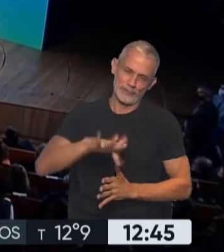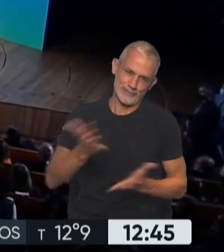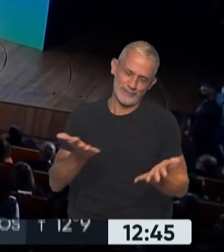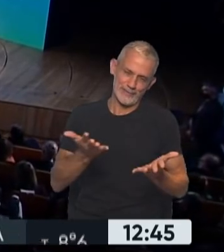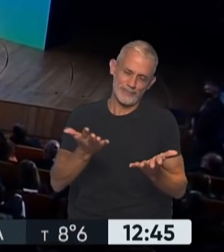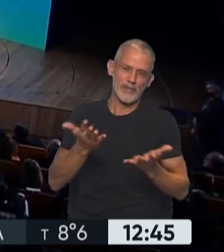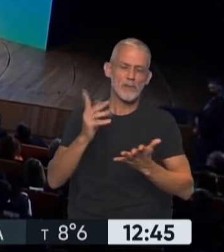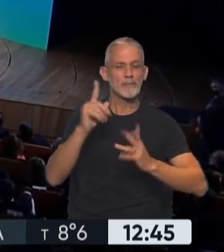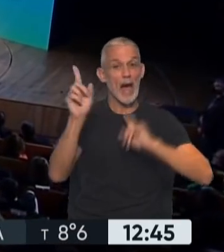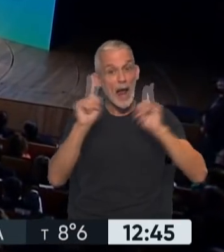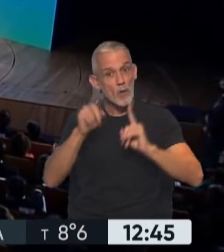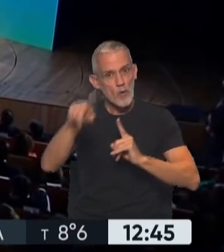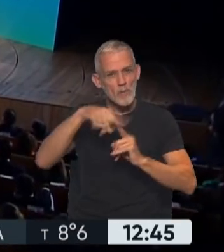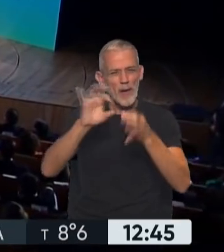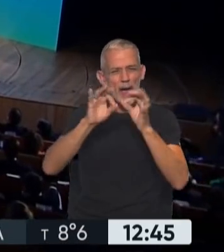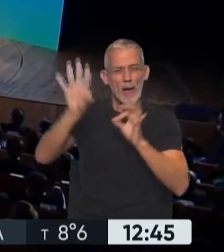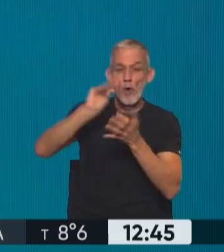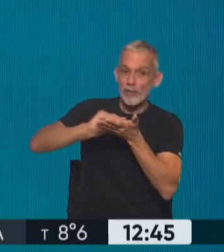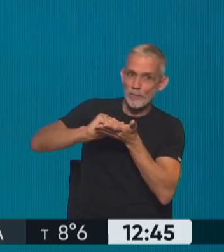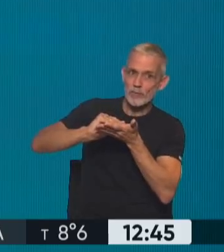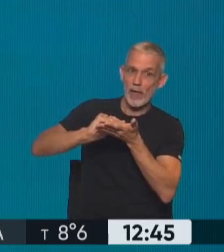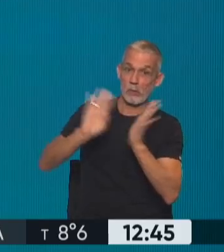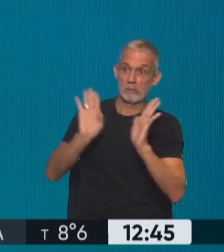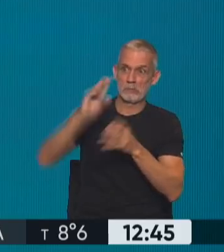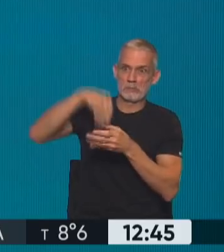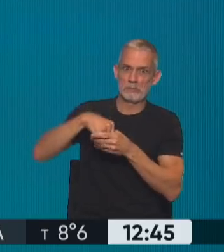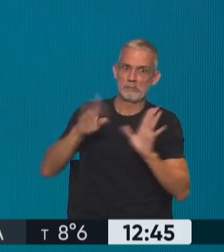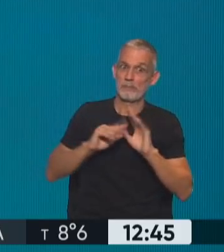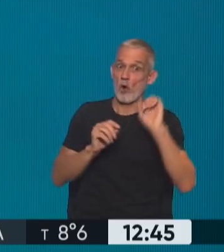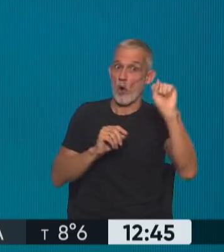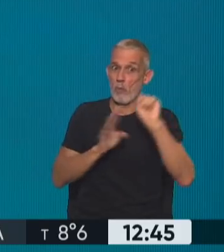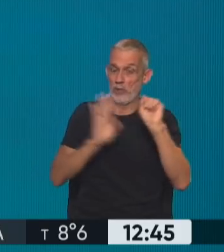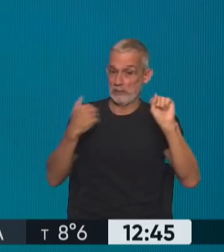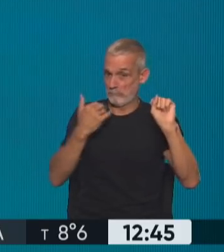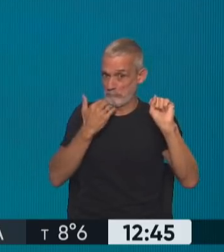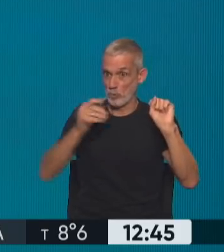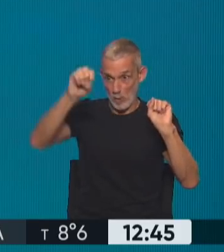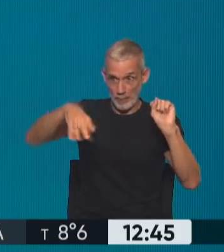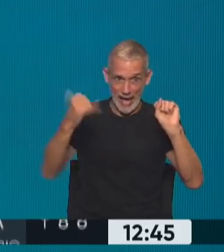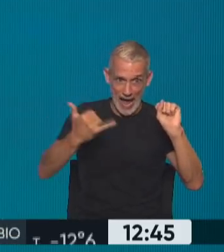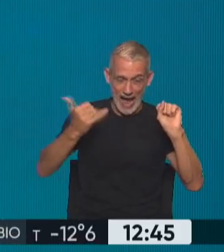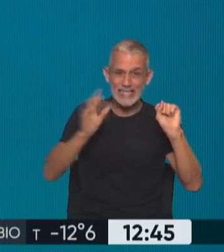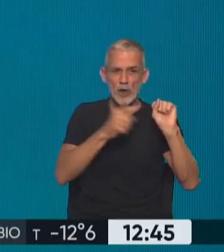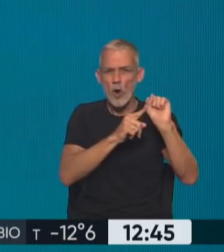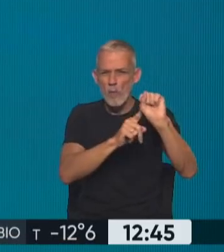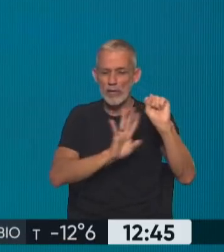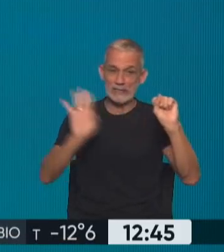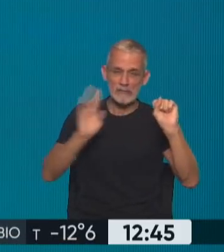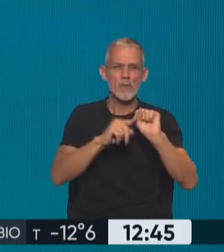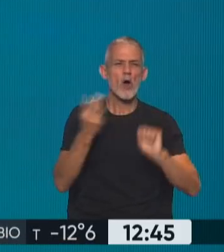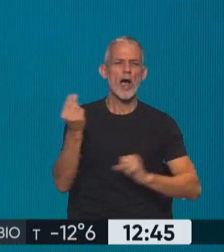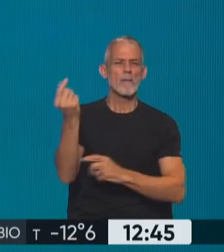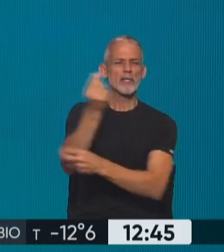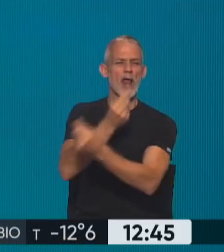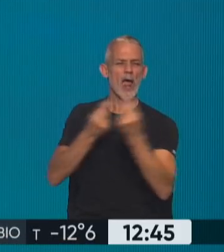más allá de que haya algún eurodiputado que pertenezca al Partido Comunista, que sé que están también presentes, creo que sinceramente el